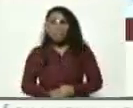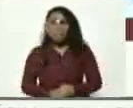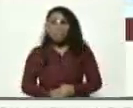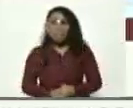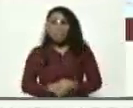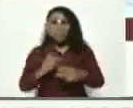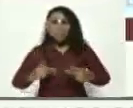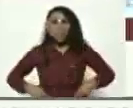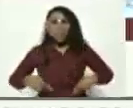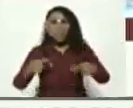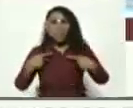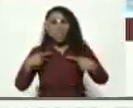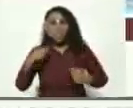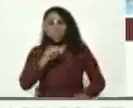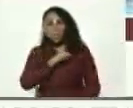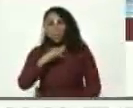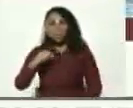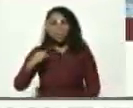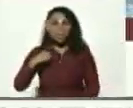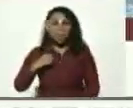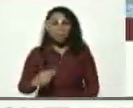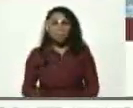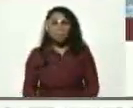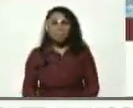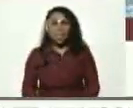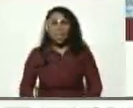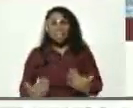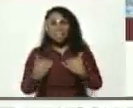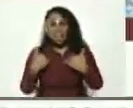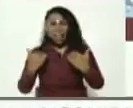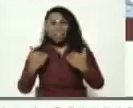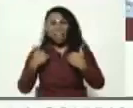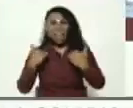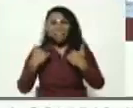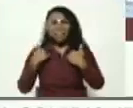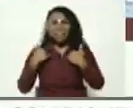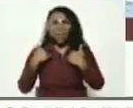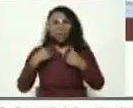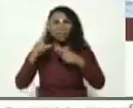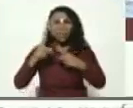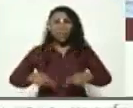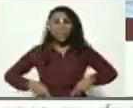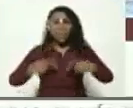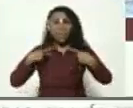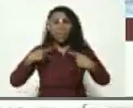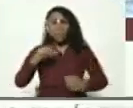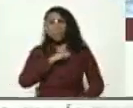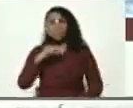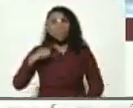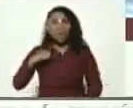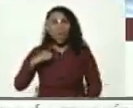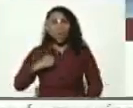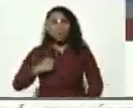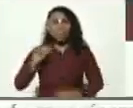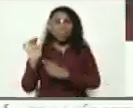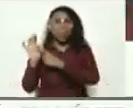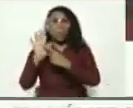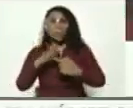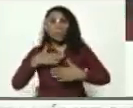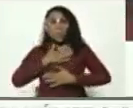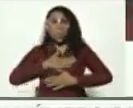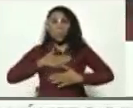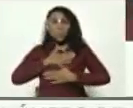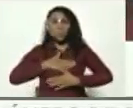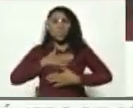de su vida personal, en el sacrificio de su vida personal, de sus lujos, de sus